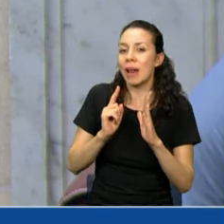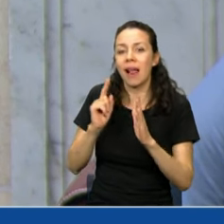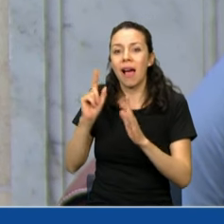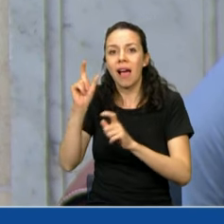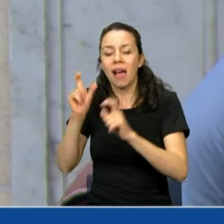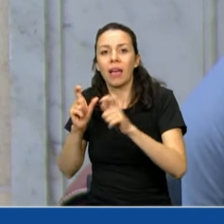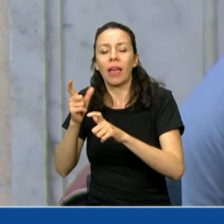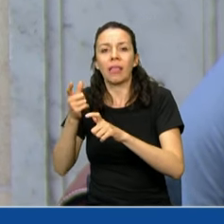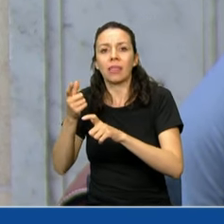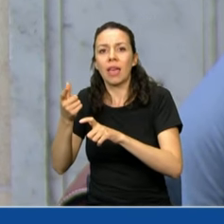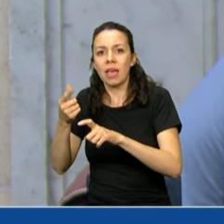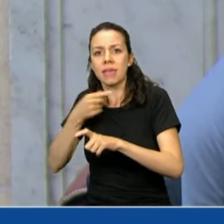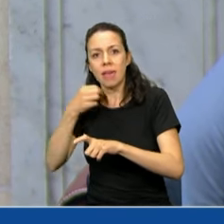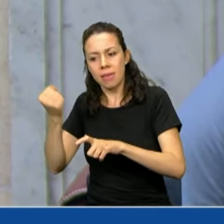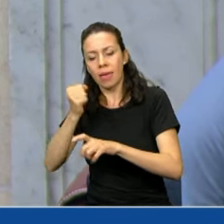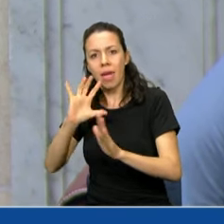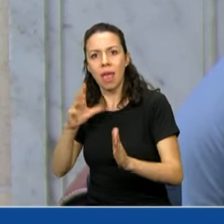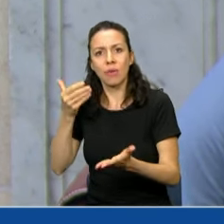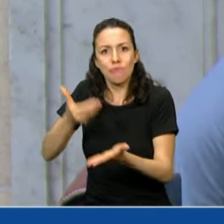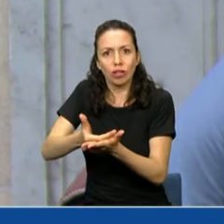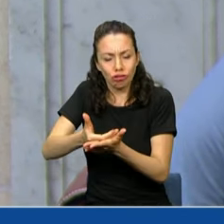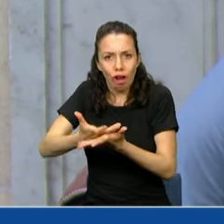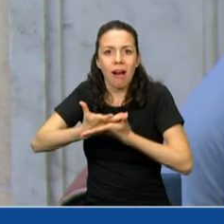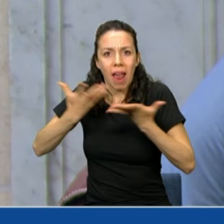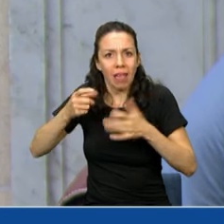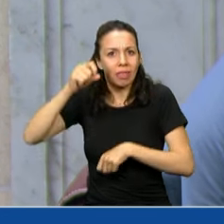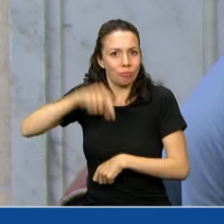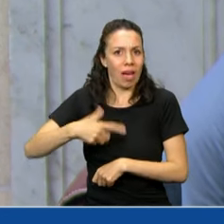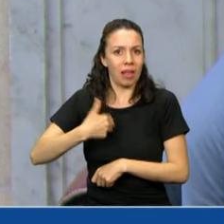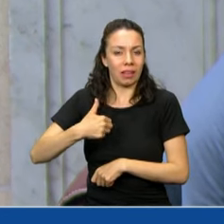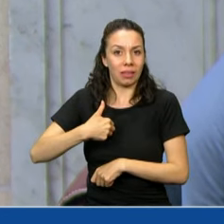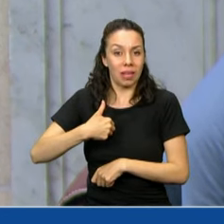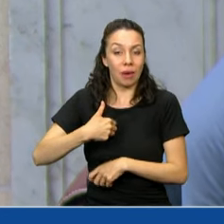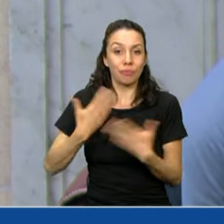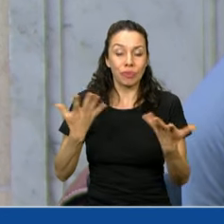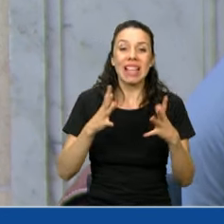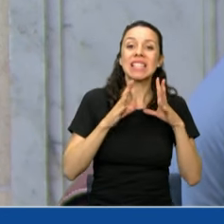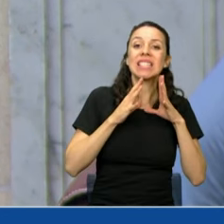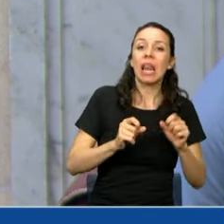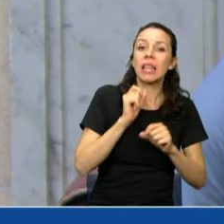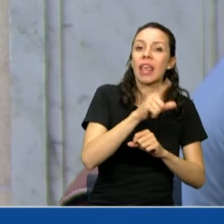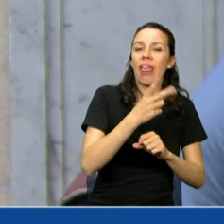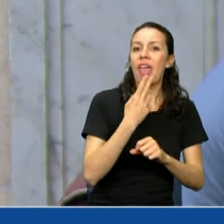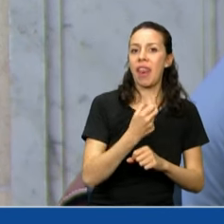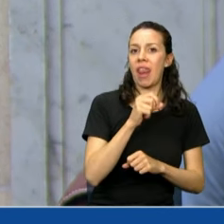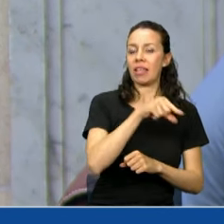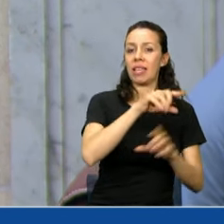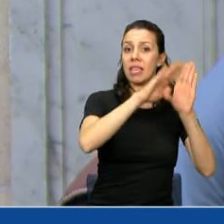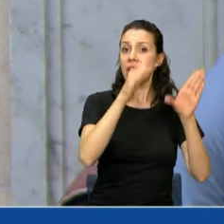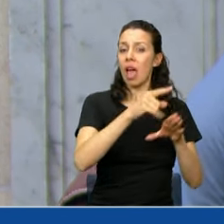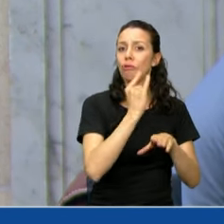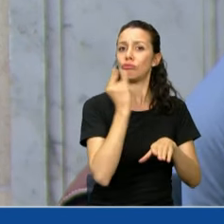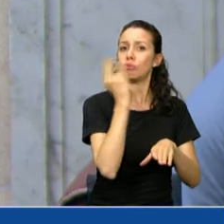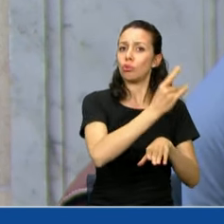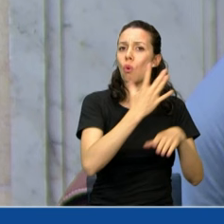inversiones En la República Argentina y para eso la secretaría de energía claramente va a ser